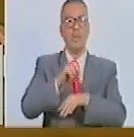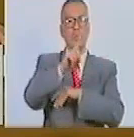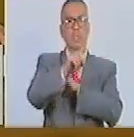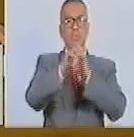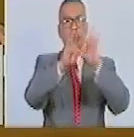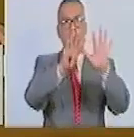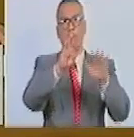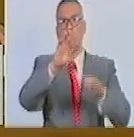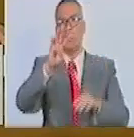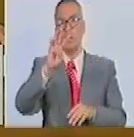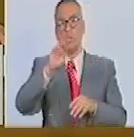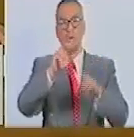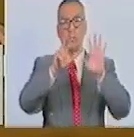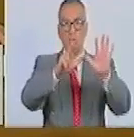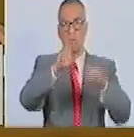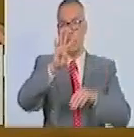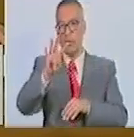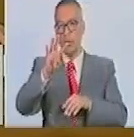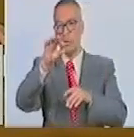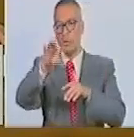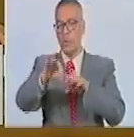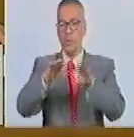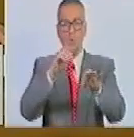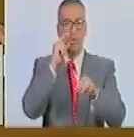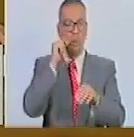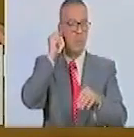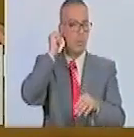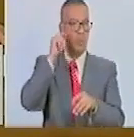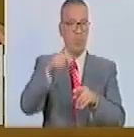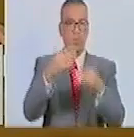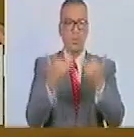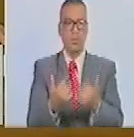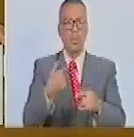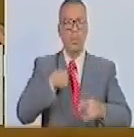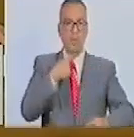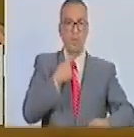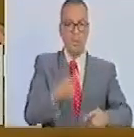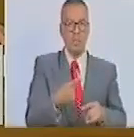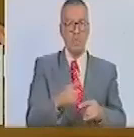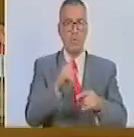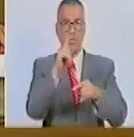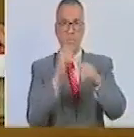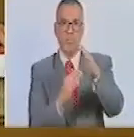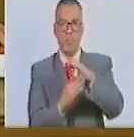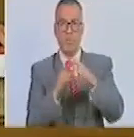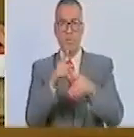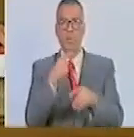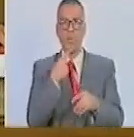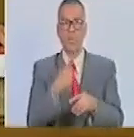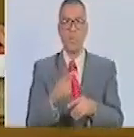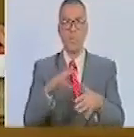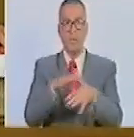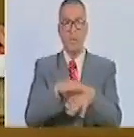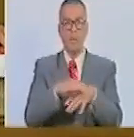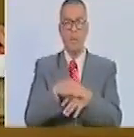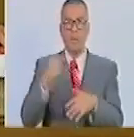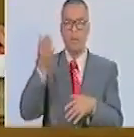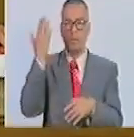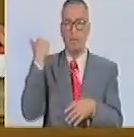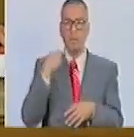184 postulaciones. Aquí yo quiero hacer un alto, lo dije el martes